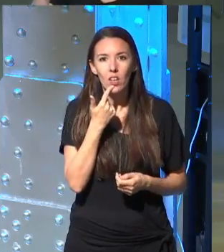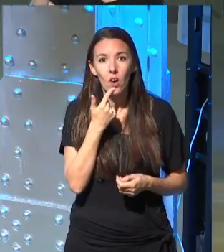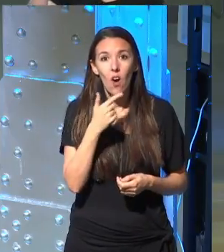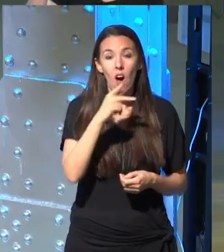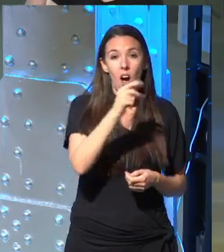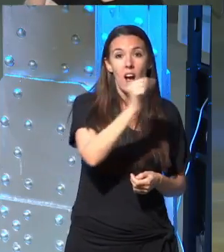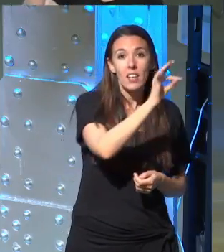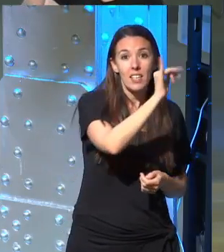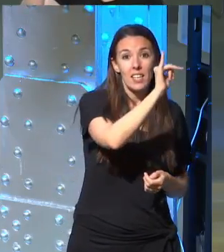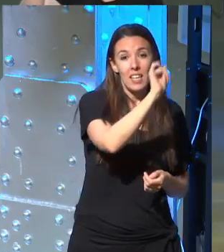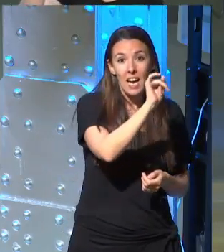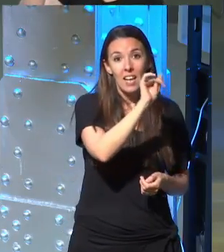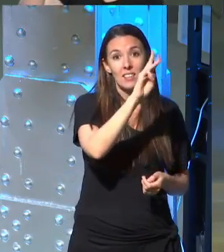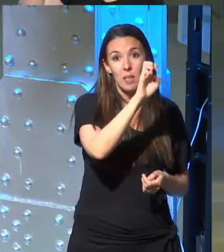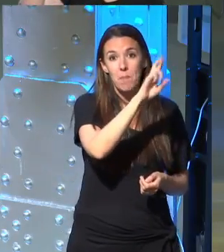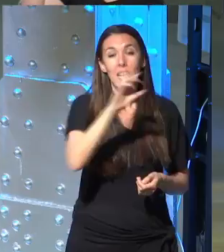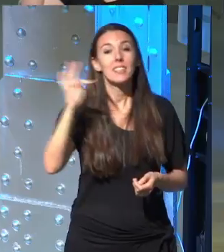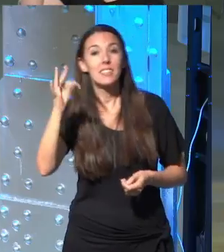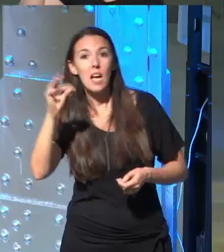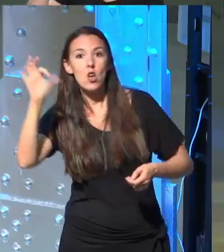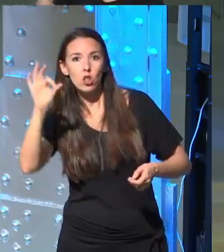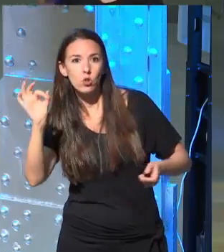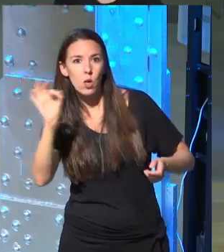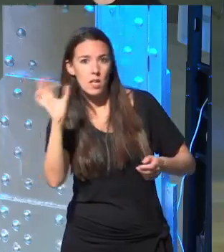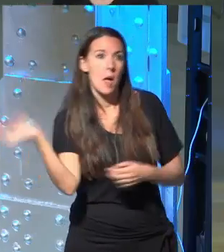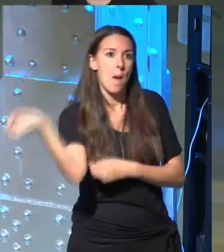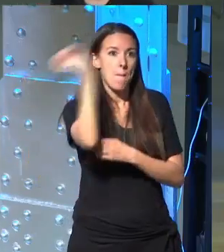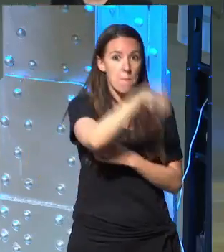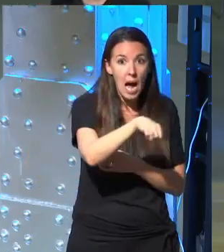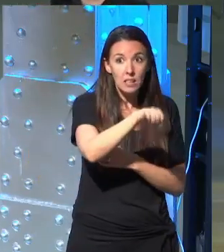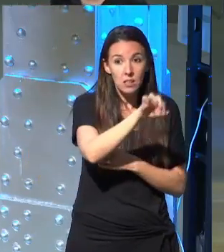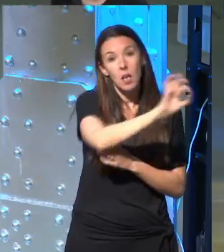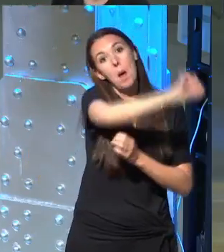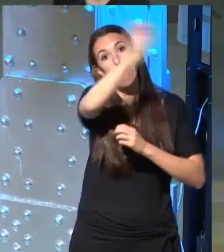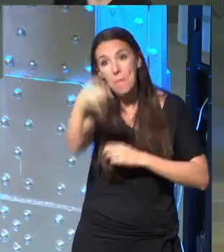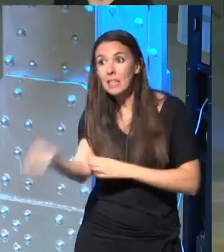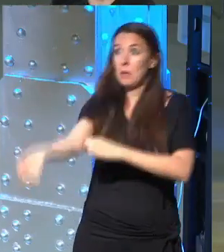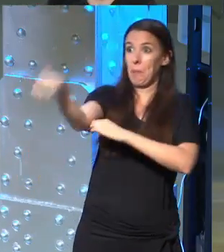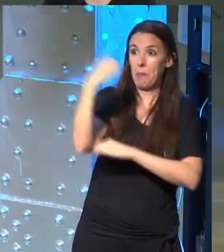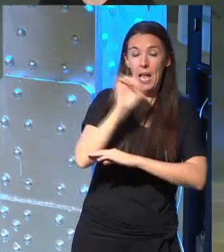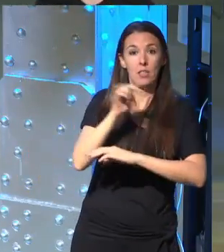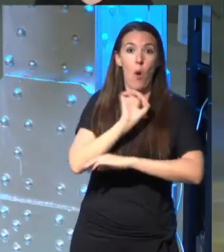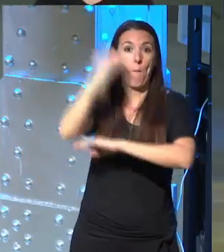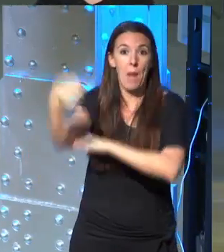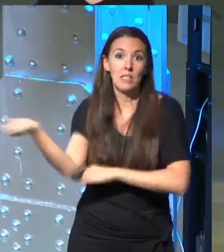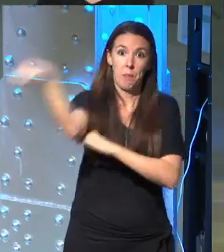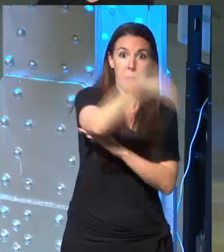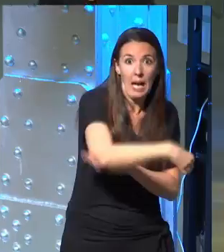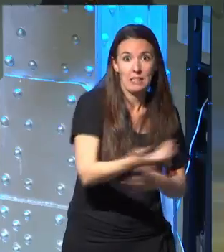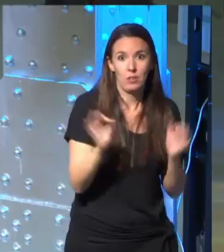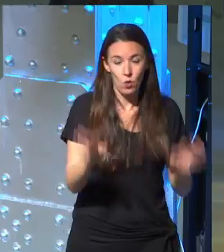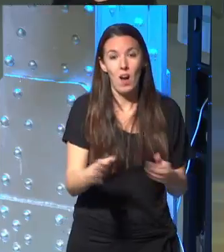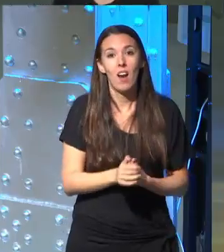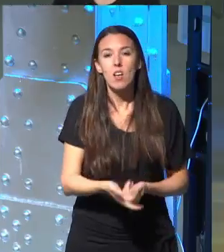Katy Perry fue desbancada por Taylor Swift y Taylor Swift fue desbancada por Bartual. Sí, es que en, el, aparte, en me gustan, las oficinas de Taylor Swift alguien le tuvo que explicar. Katy